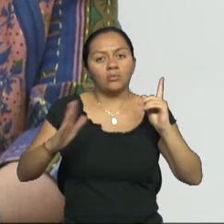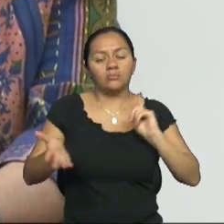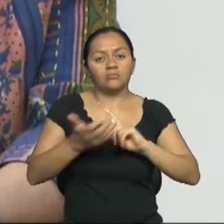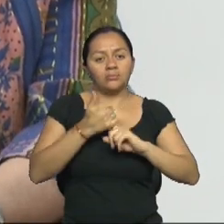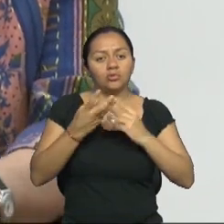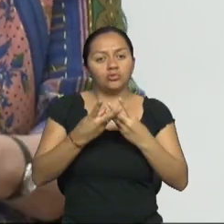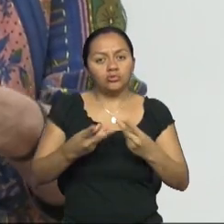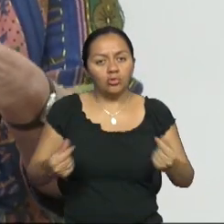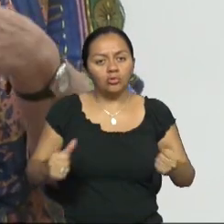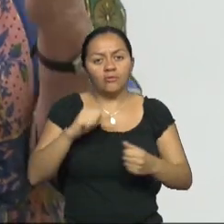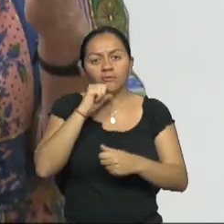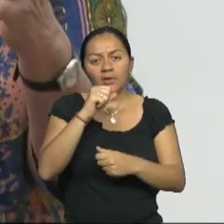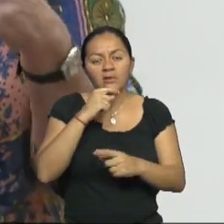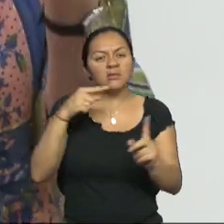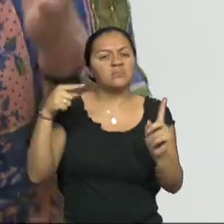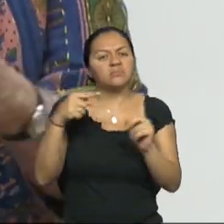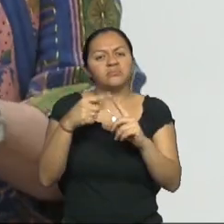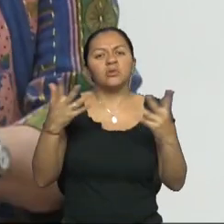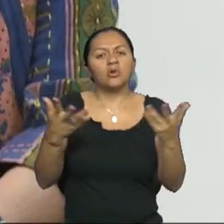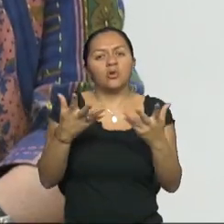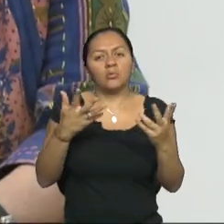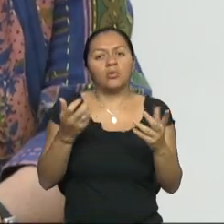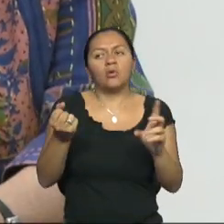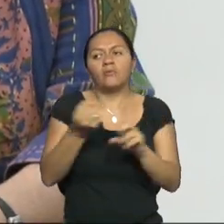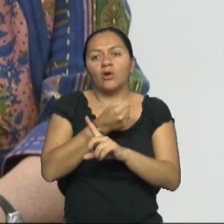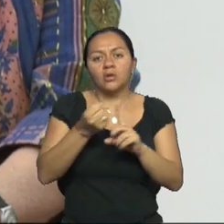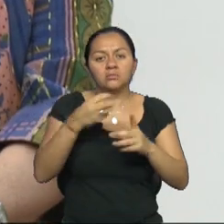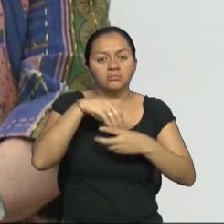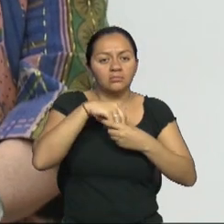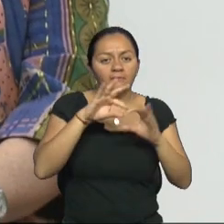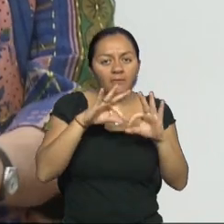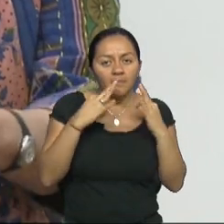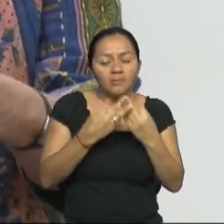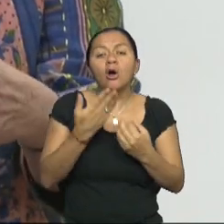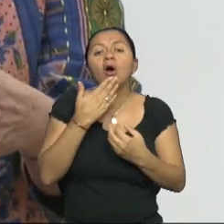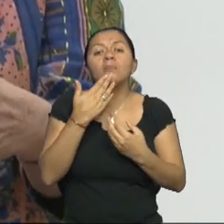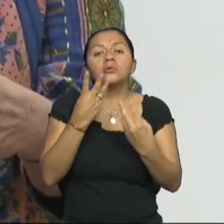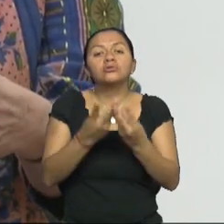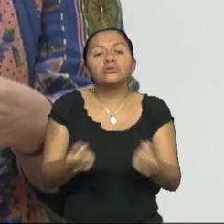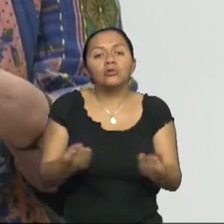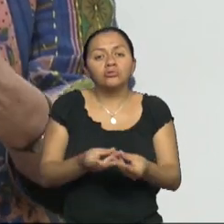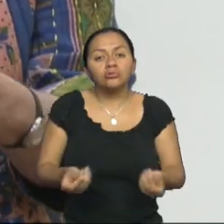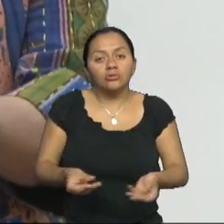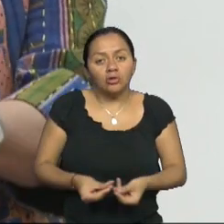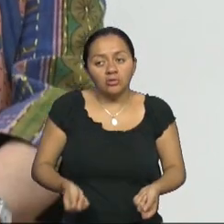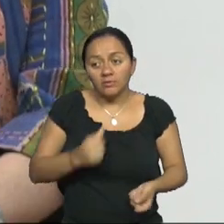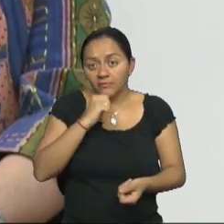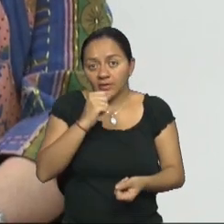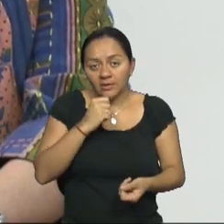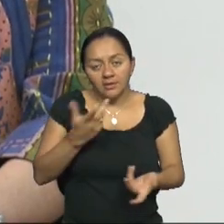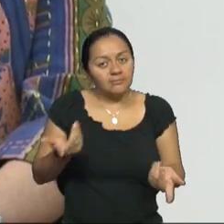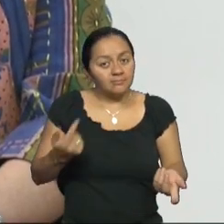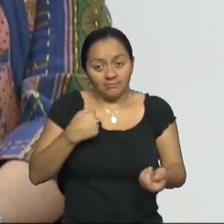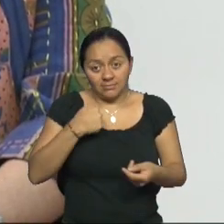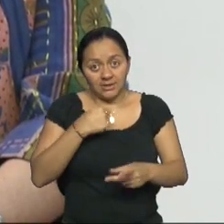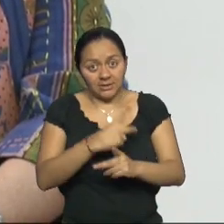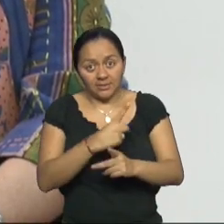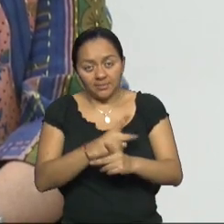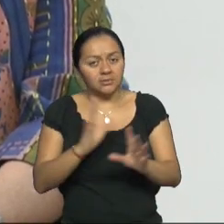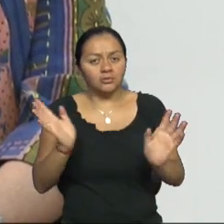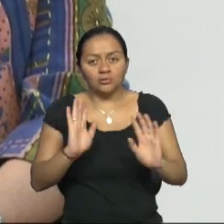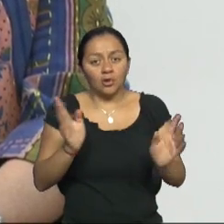que, no, por ejemplo, digamos, violencia intrafamiliar, ¿no? Algo que tal vez no depende completamente del tema